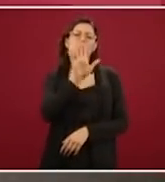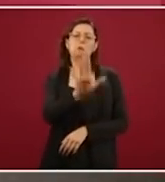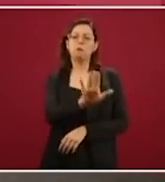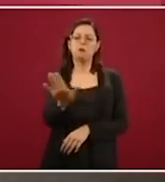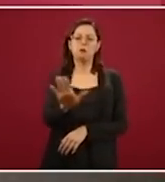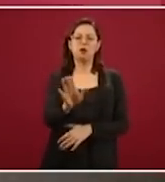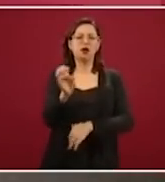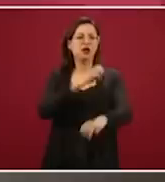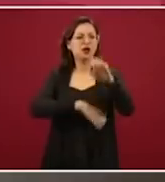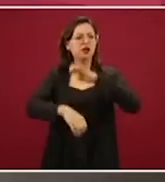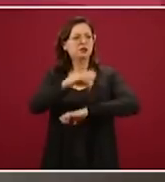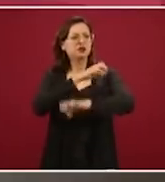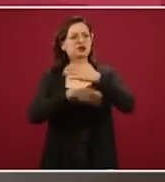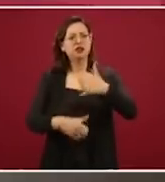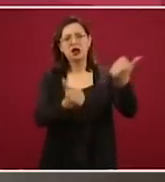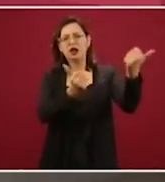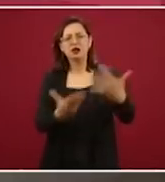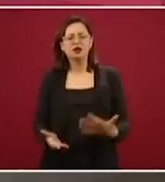empresas